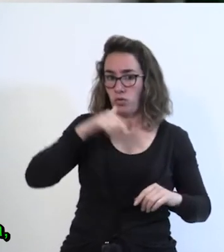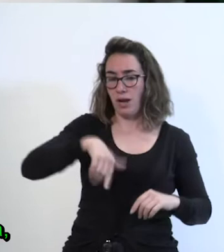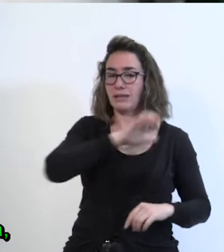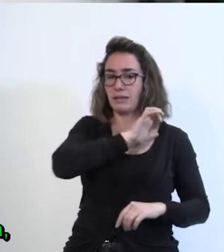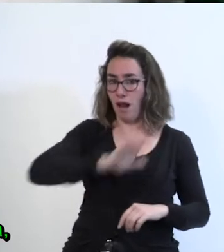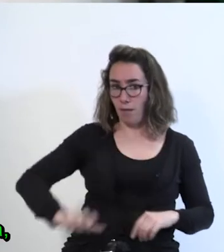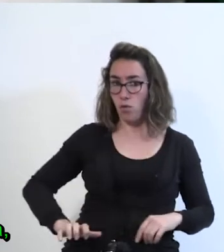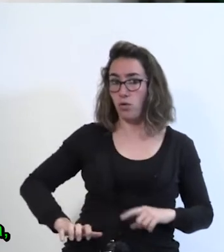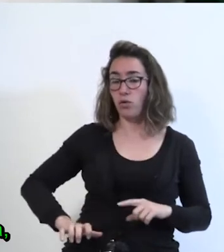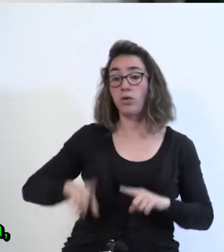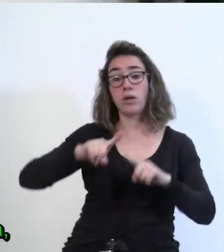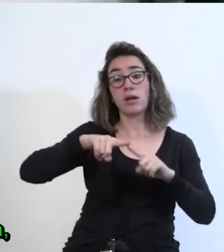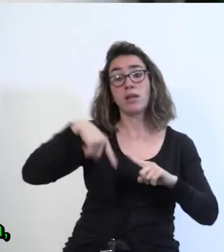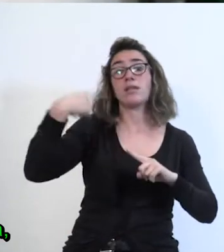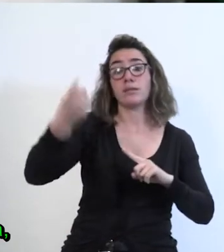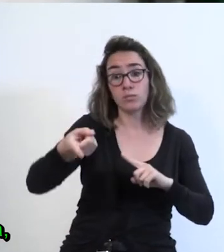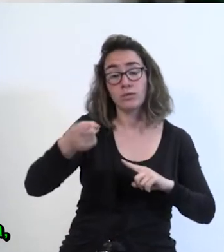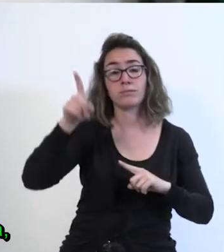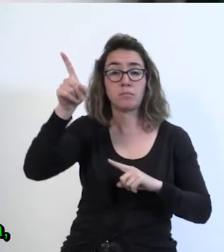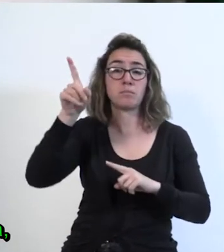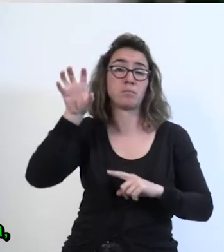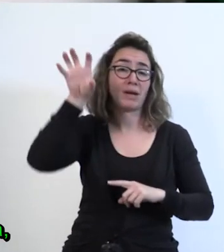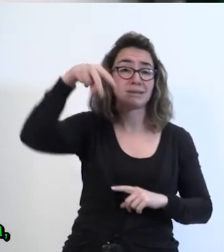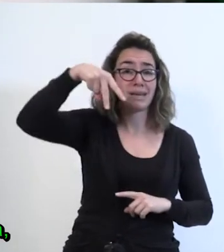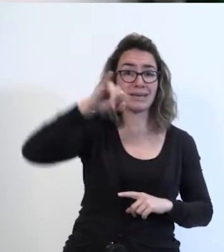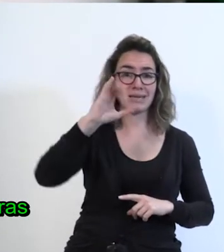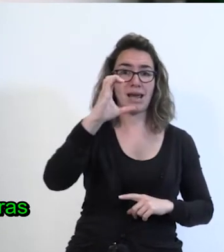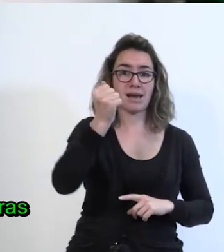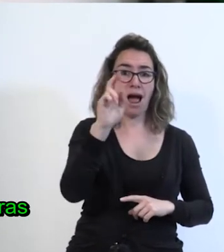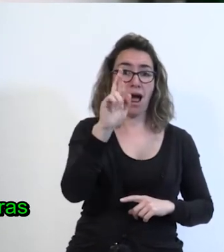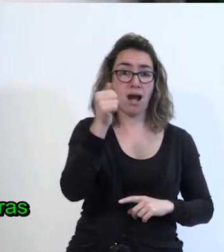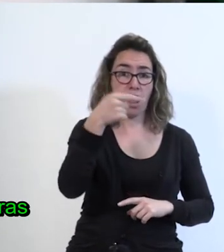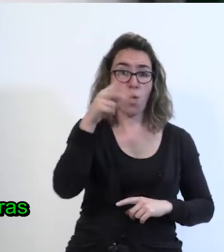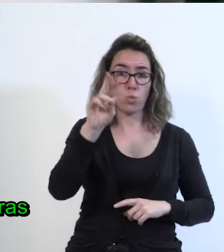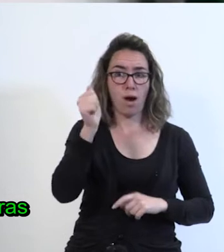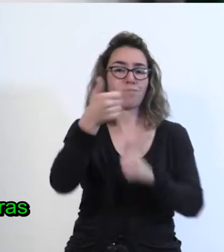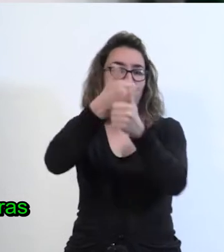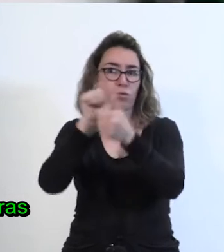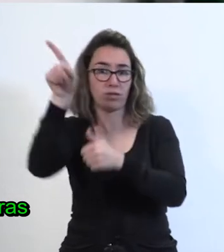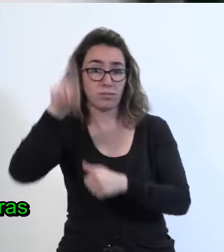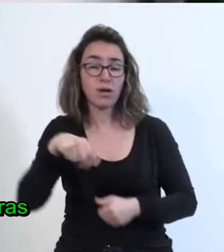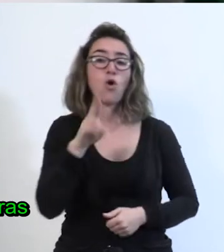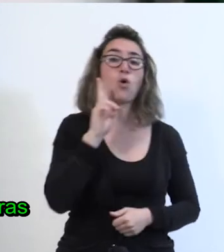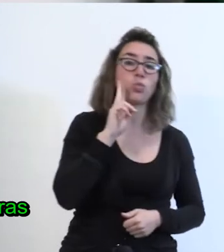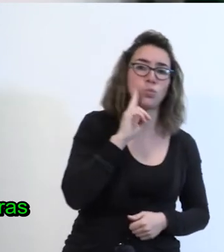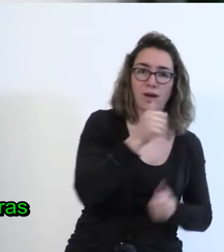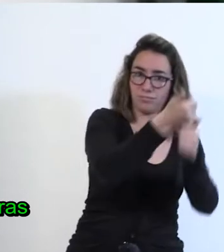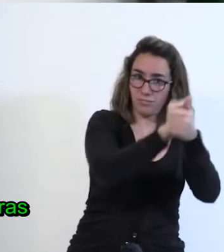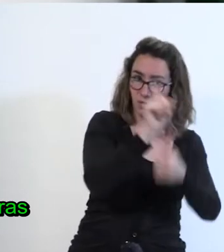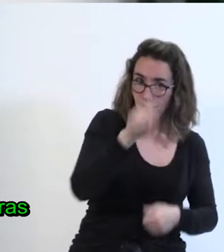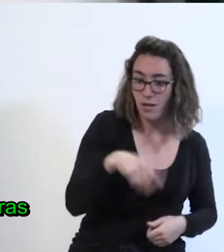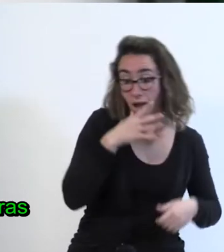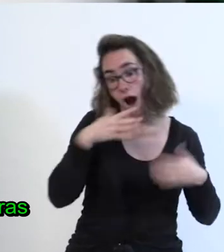salvadoreña luego fue retomada en Nicaragua, también ha caminado hacia Honduras